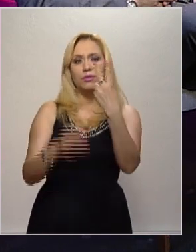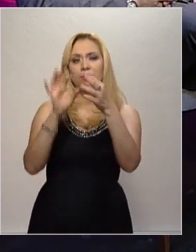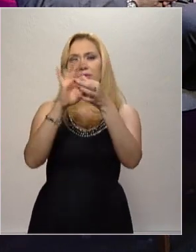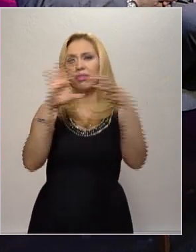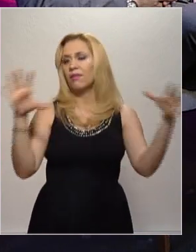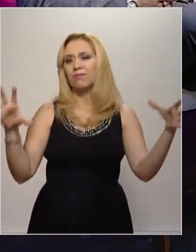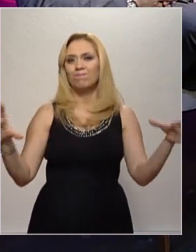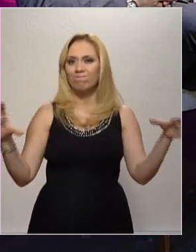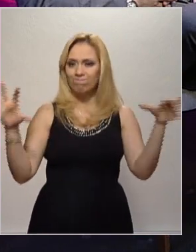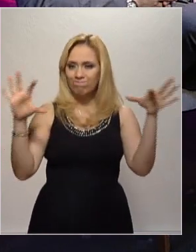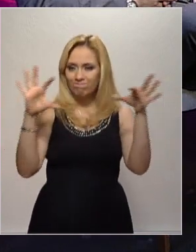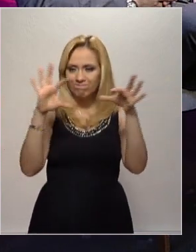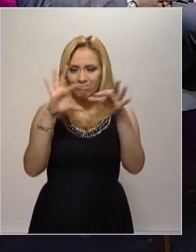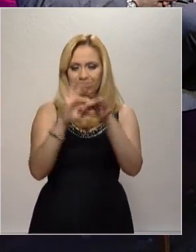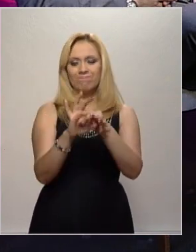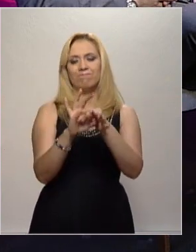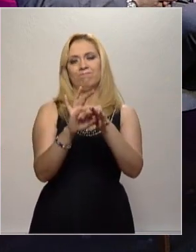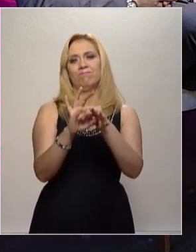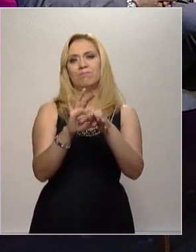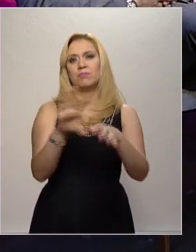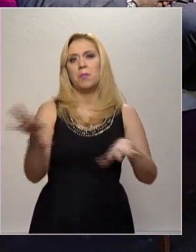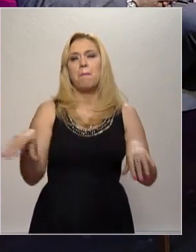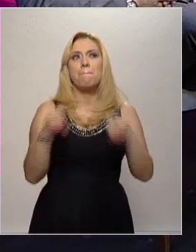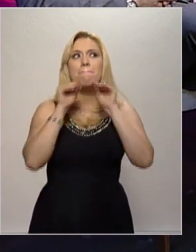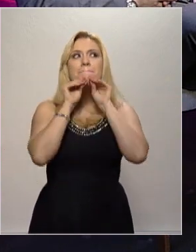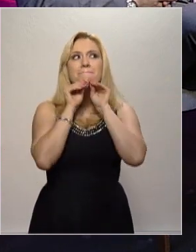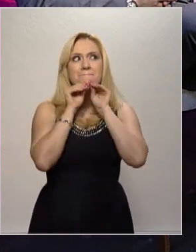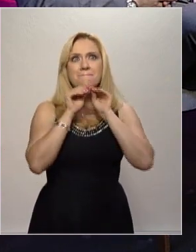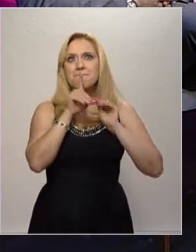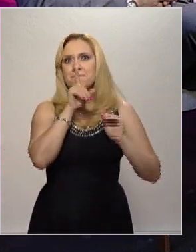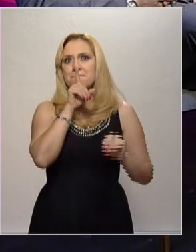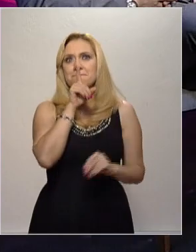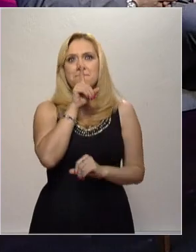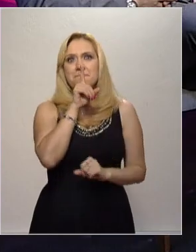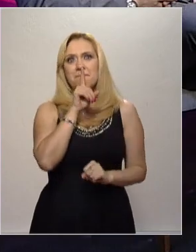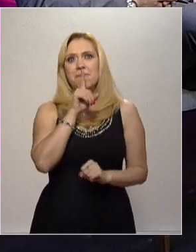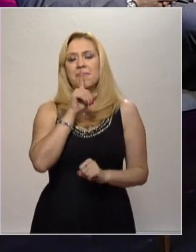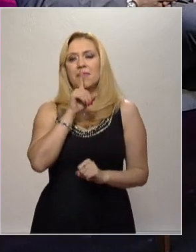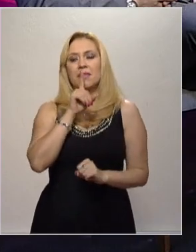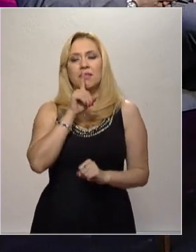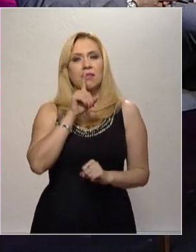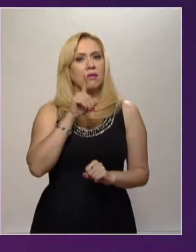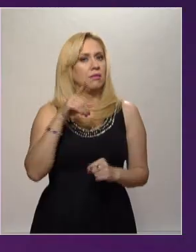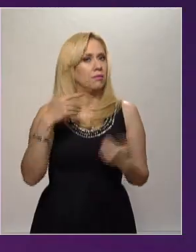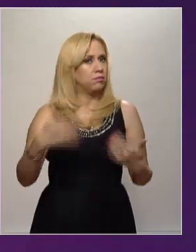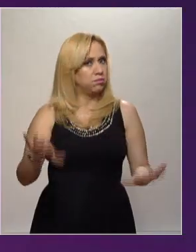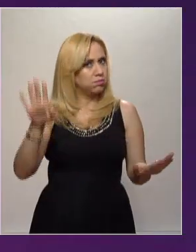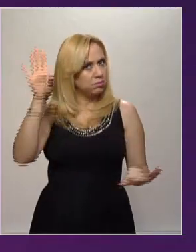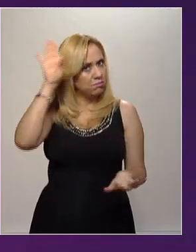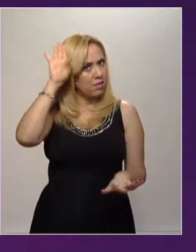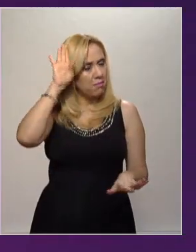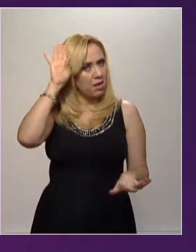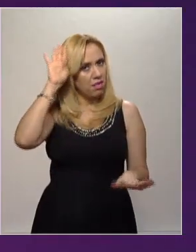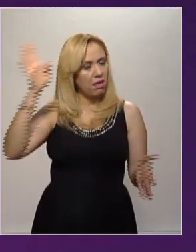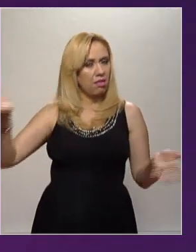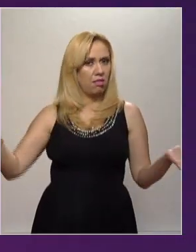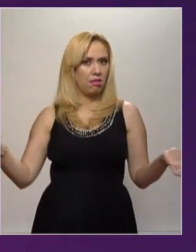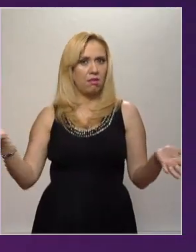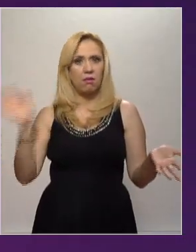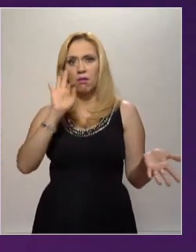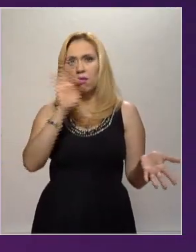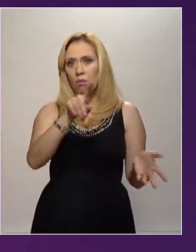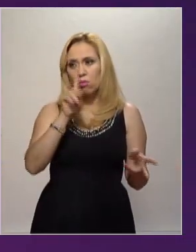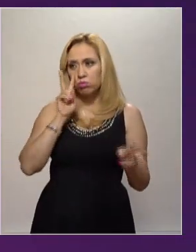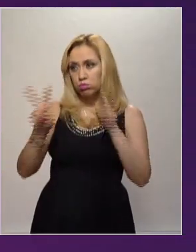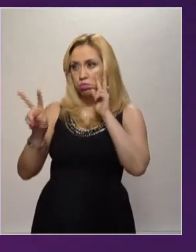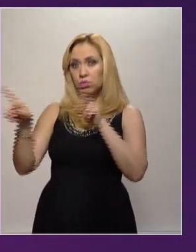y hay un silenciamiento social impresionante sobre... Es una barbaridad, o sea, si se escucharan los